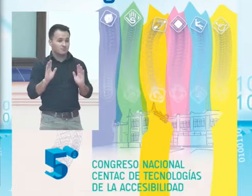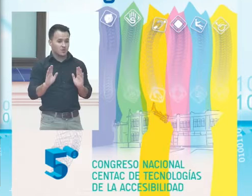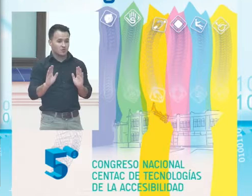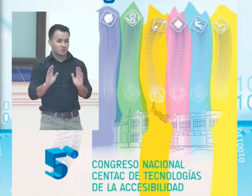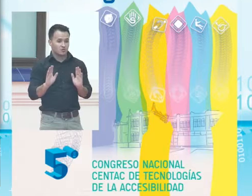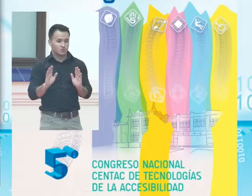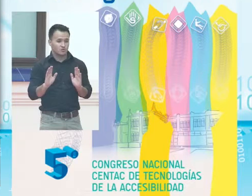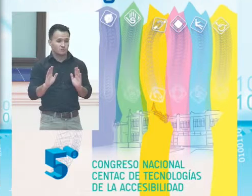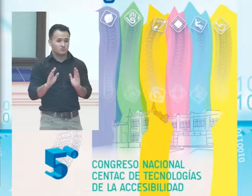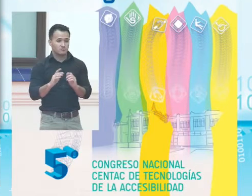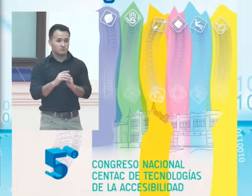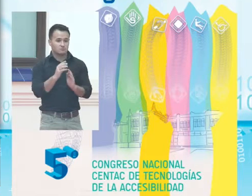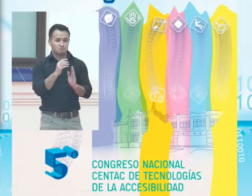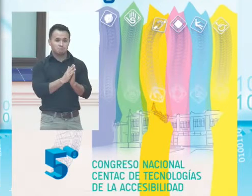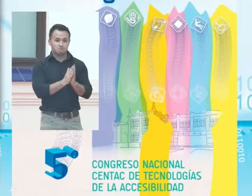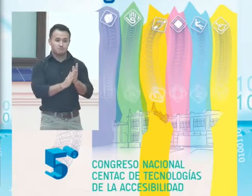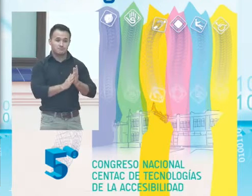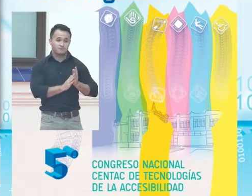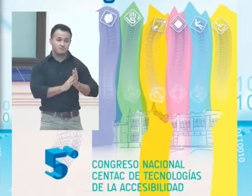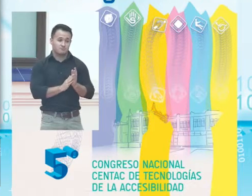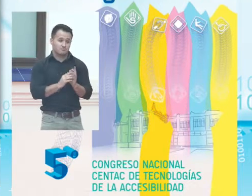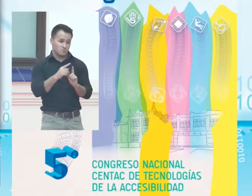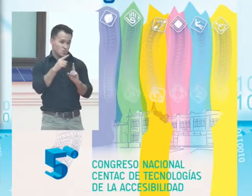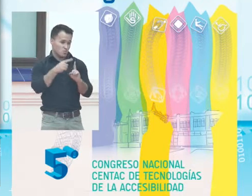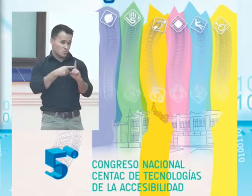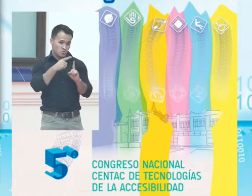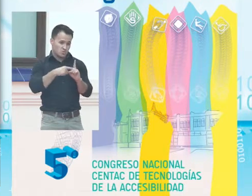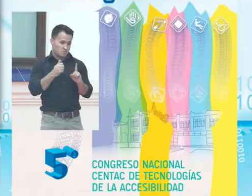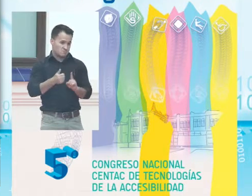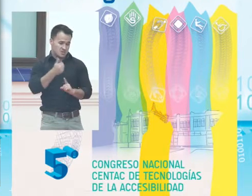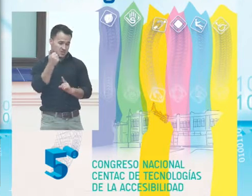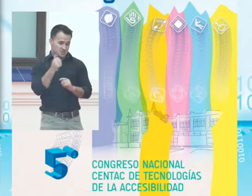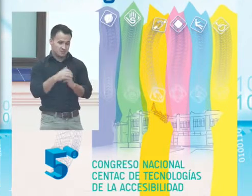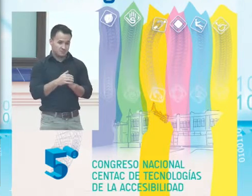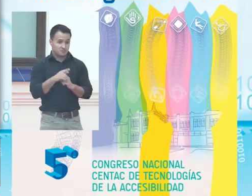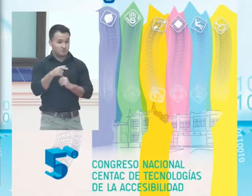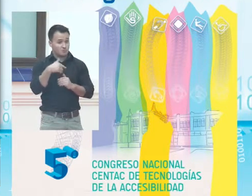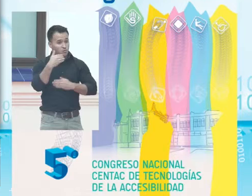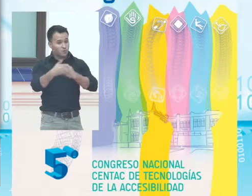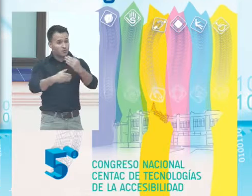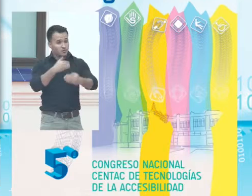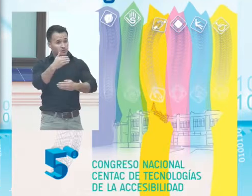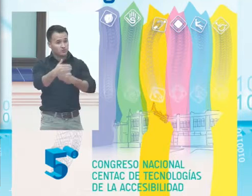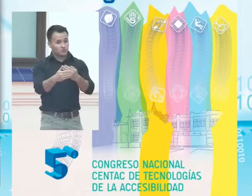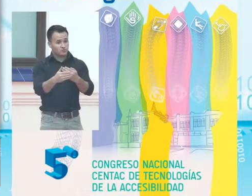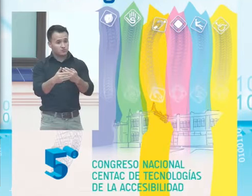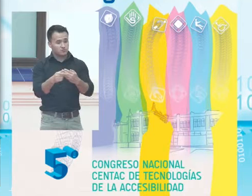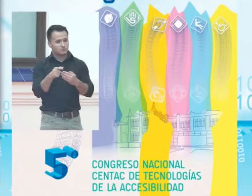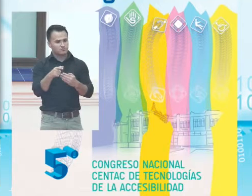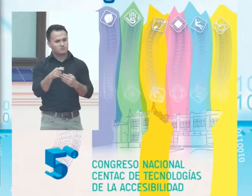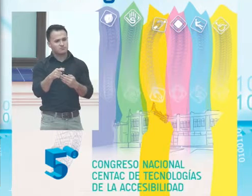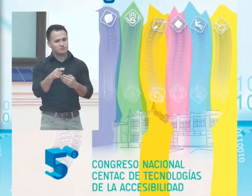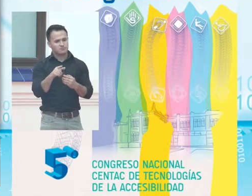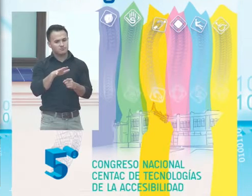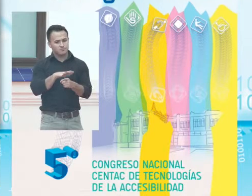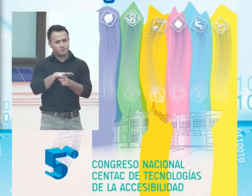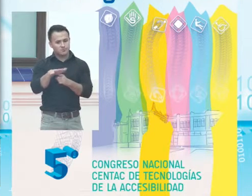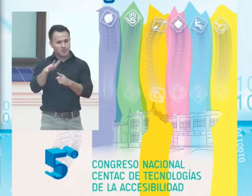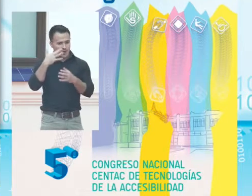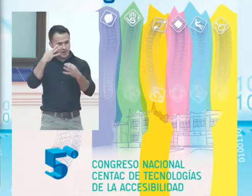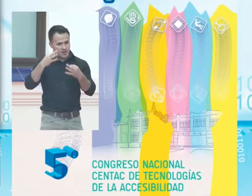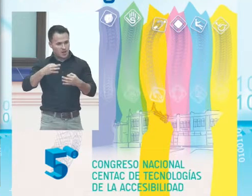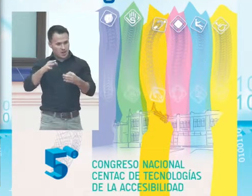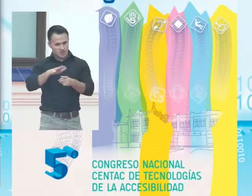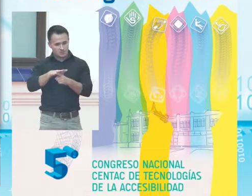más que cualquier estándar, en realidad. Ese proceso tiene un impacto en la web real